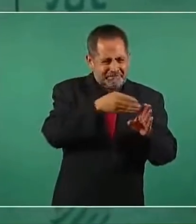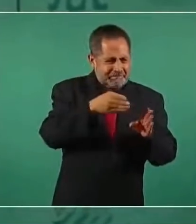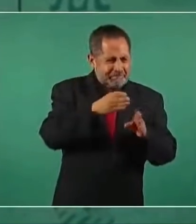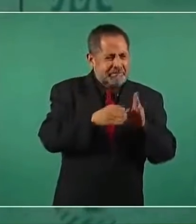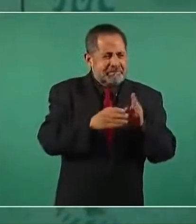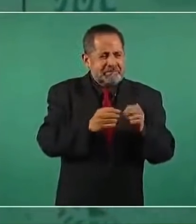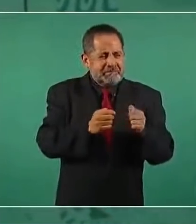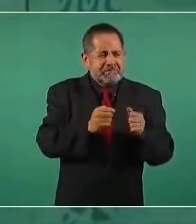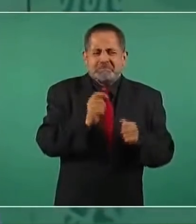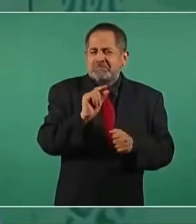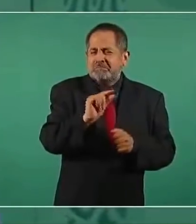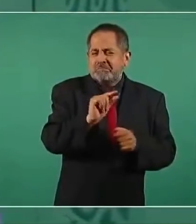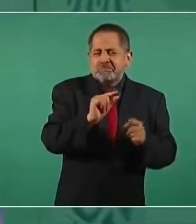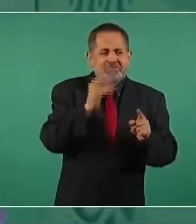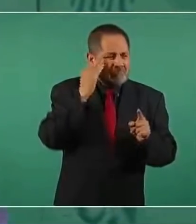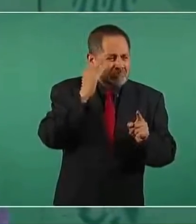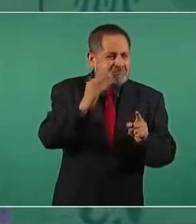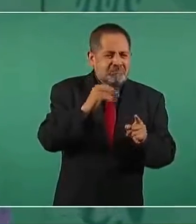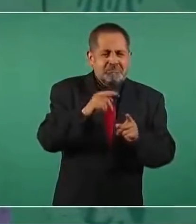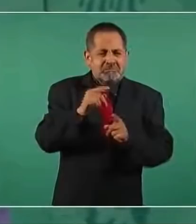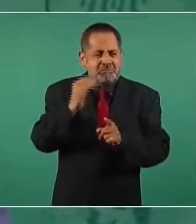fueron momentos estelares,